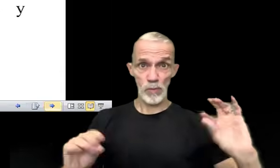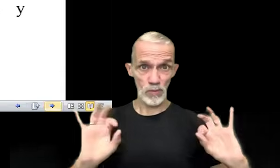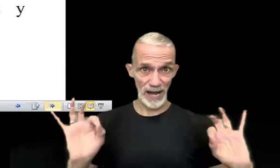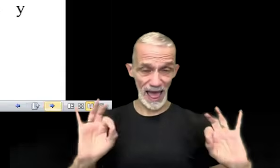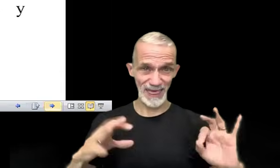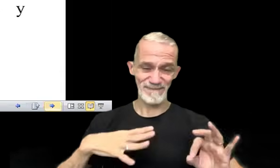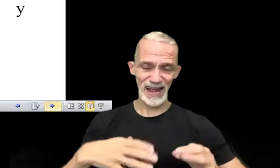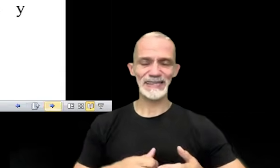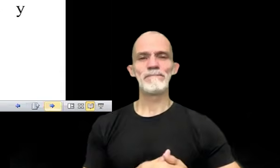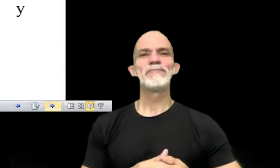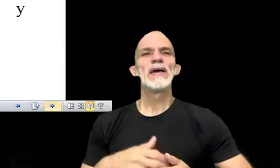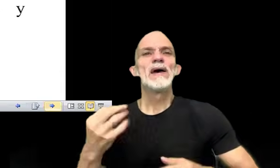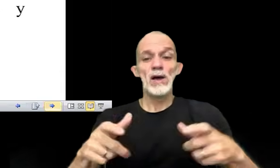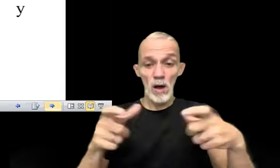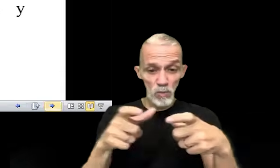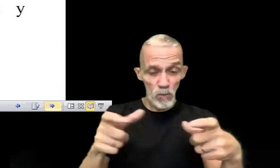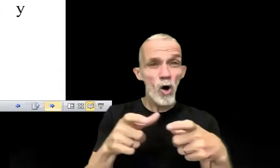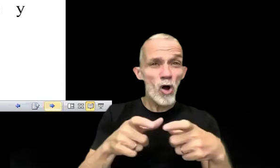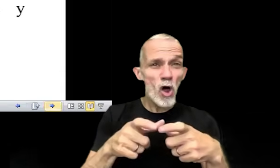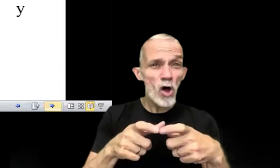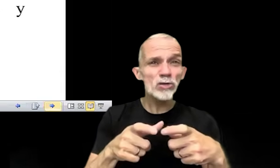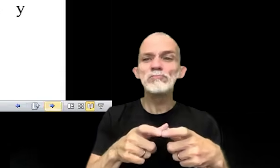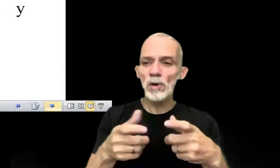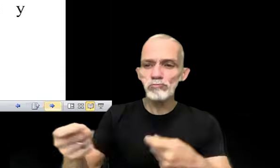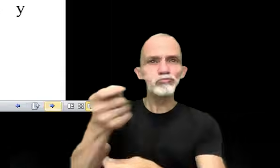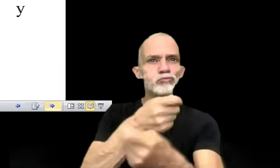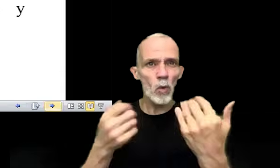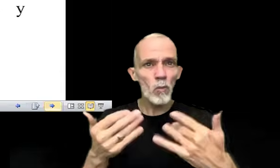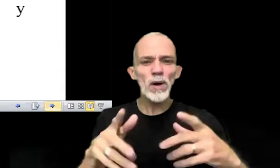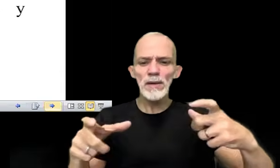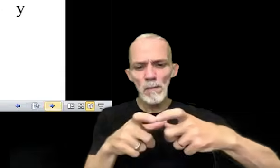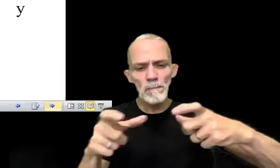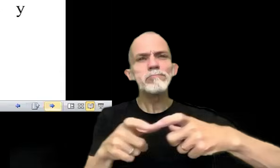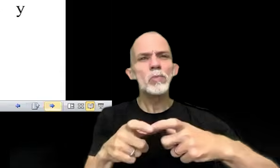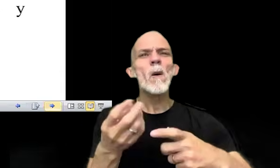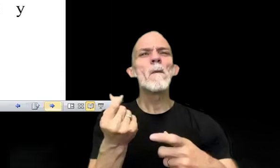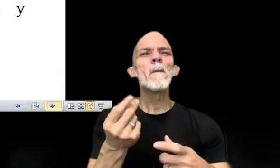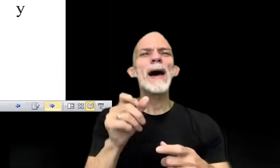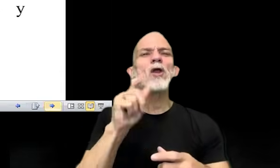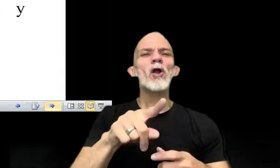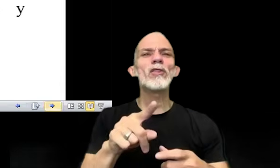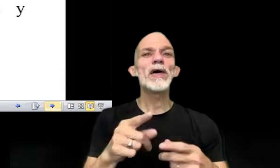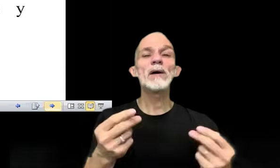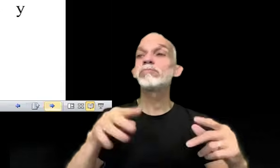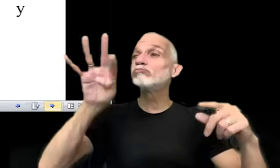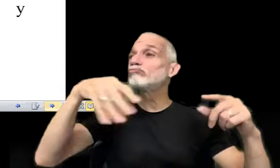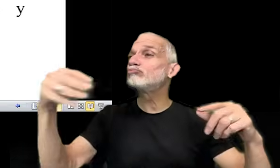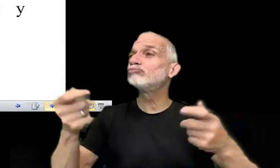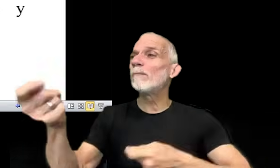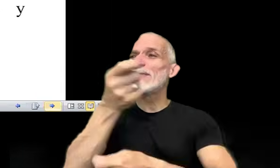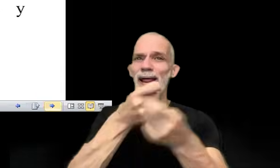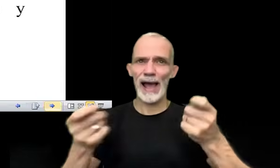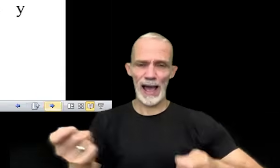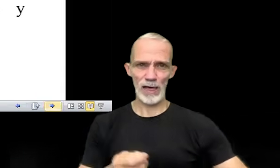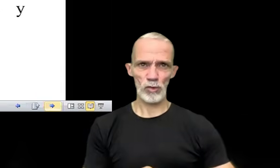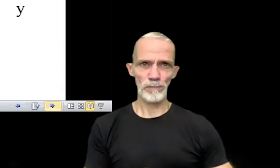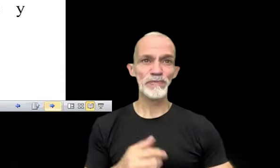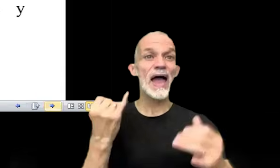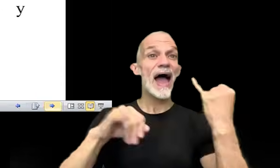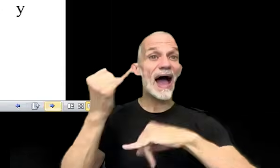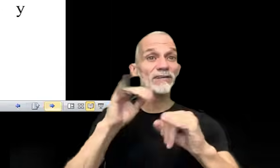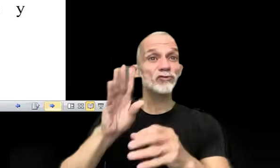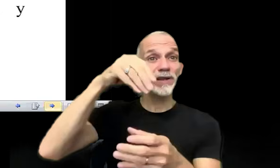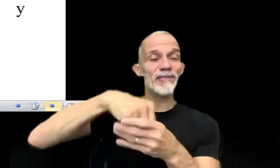distribuido. Obligaciones negociables, también sí a su valor de cotización.